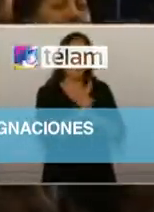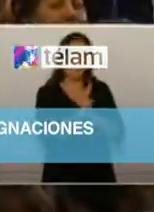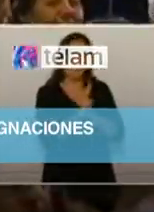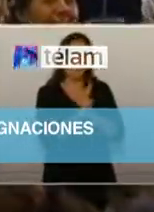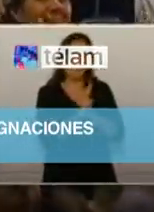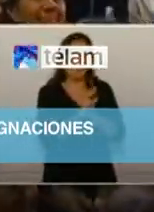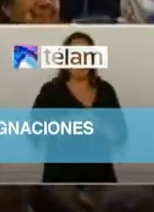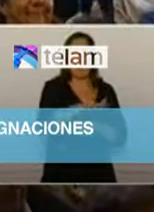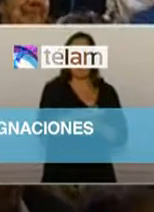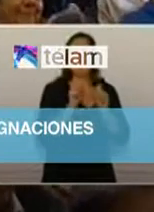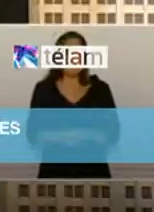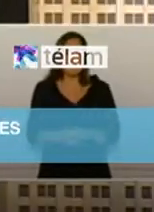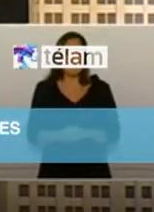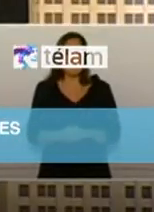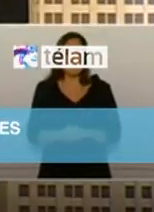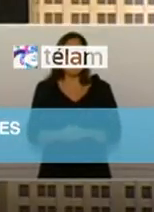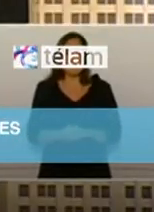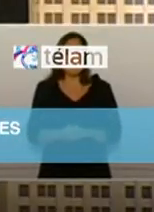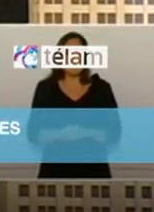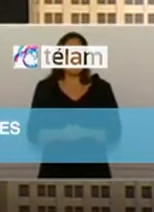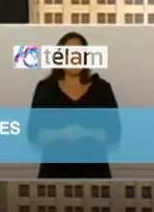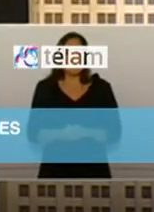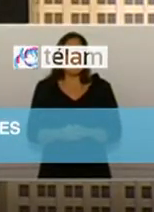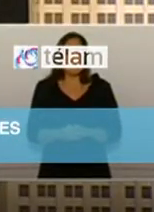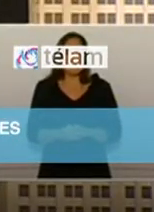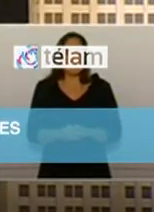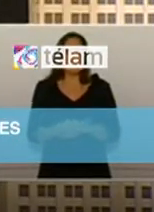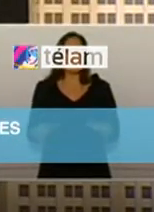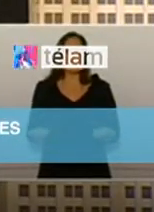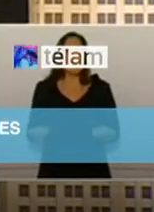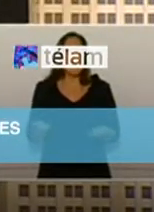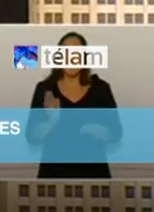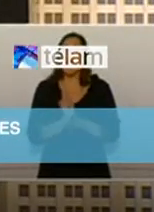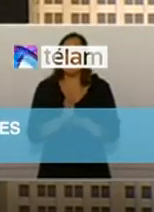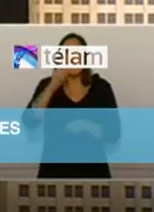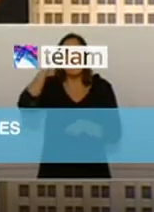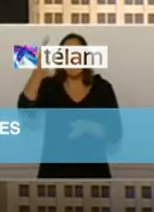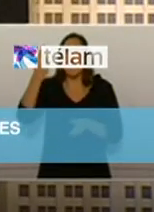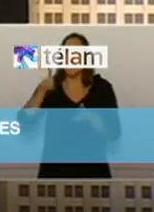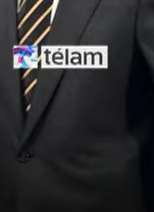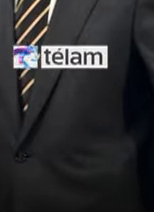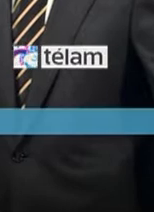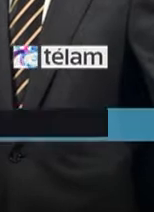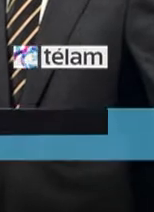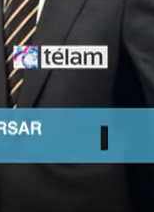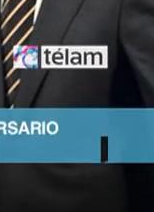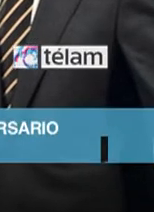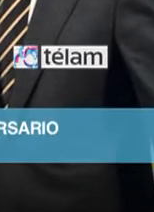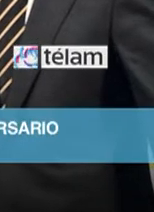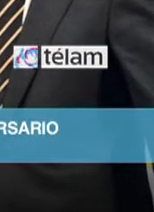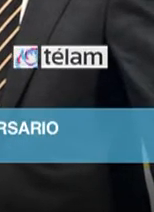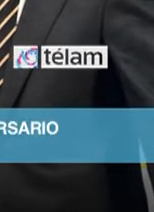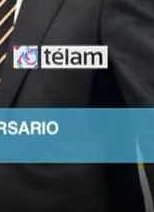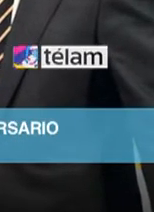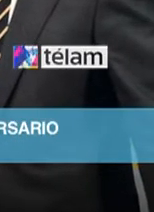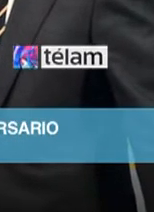Gobierno transmitido por Cadena Nacional. También se incrementaron los topes salariales para la recepción de las asignaciones familiares. El presidente de Estados